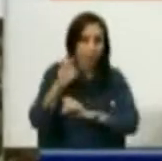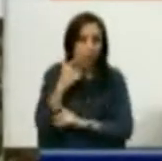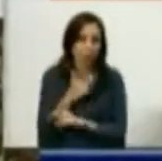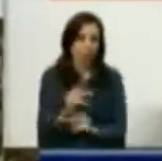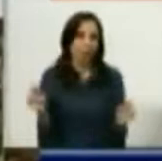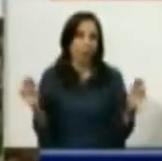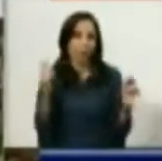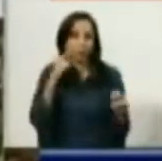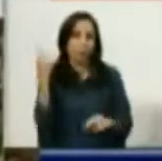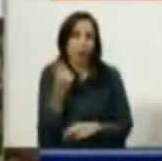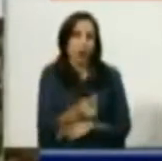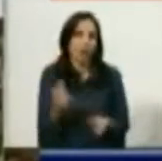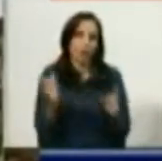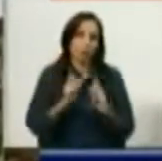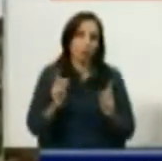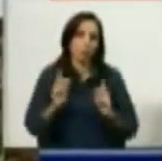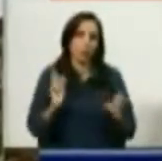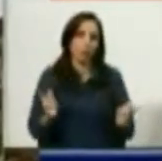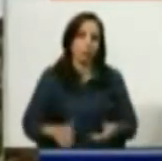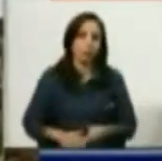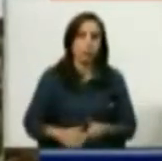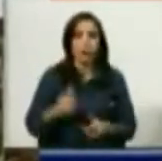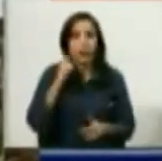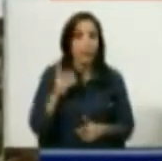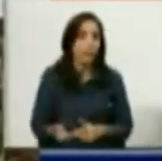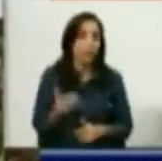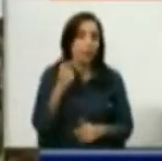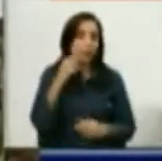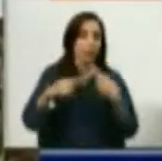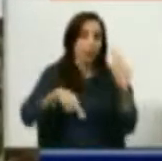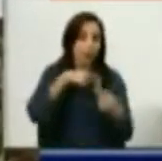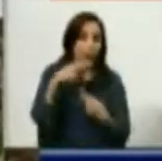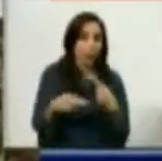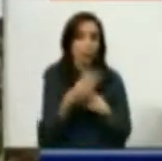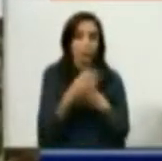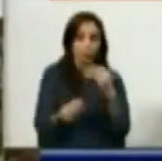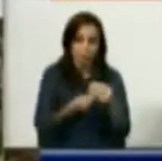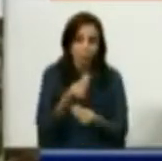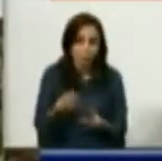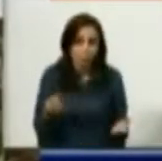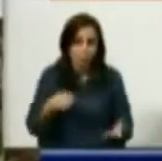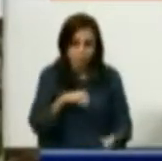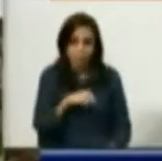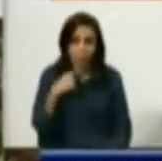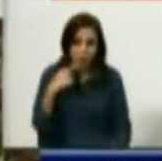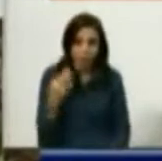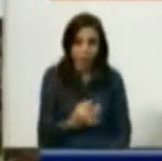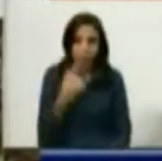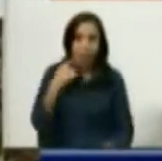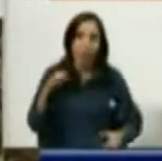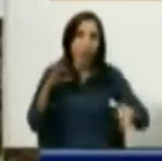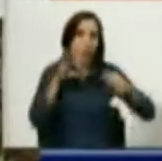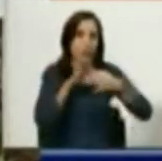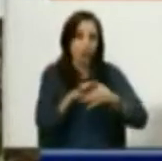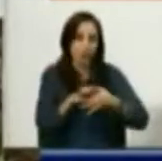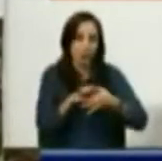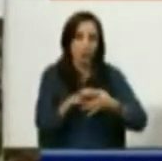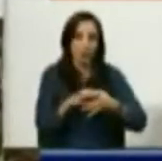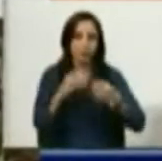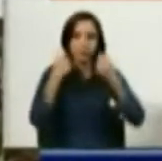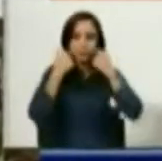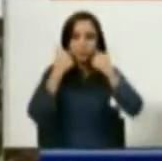No hay forma de hacer una Revolución como la que nosotros estamos haciendo si no estamos nosotros y nosotras